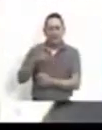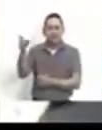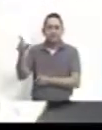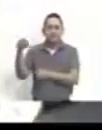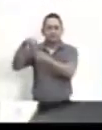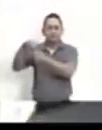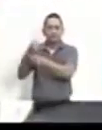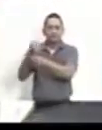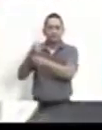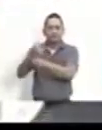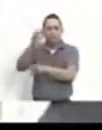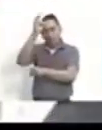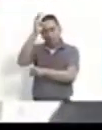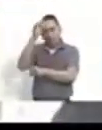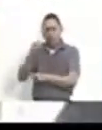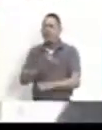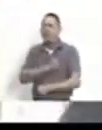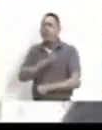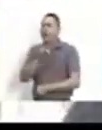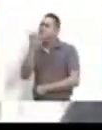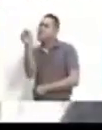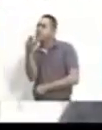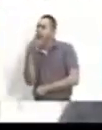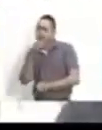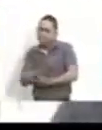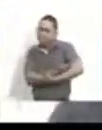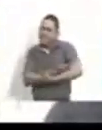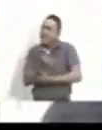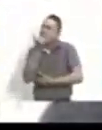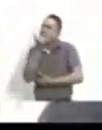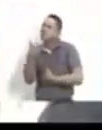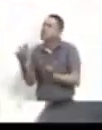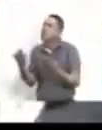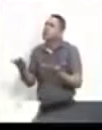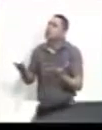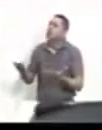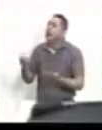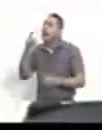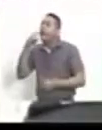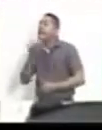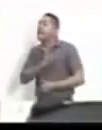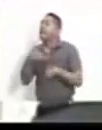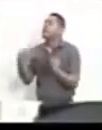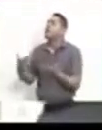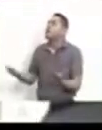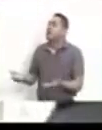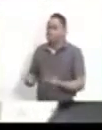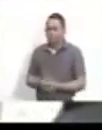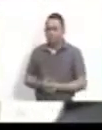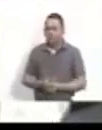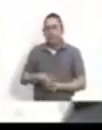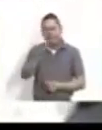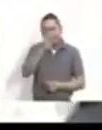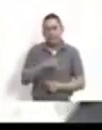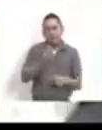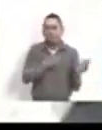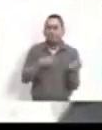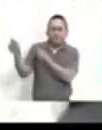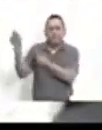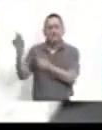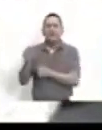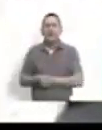y pues pedí el favor que averiguaran qué había pasado con el niño, y lo que me dijeron es que parece que lo remitieron a la ciudad de